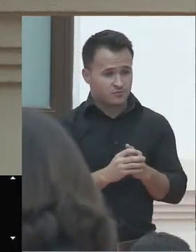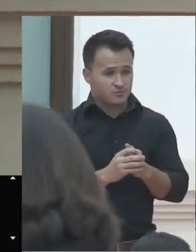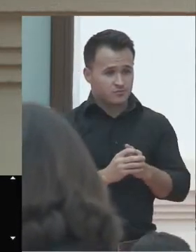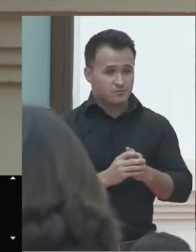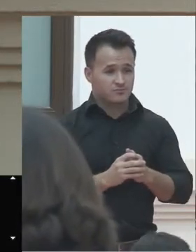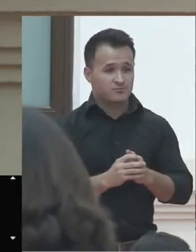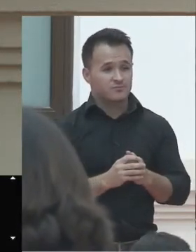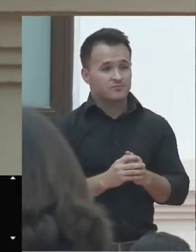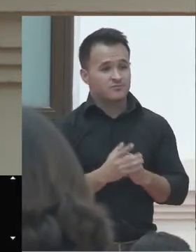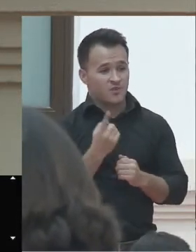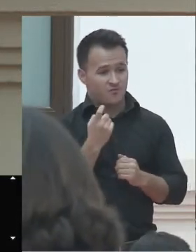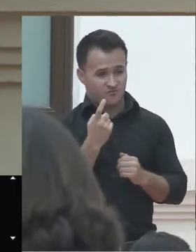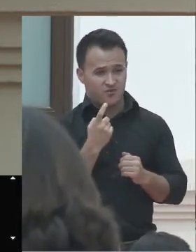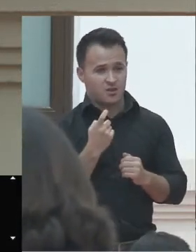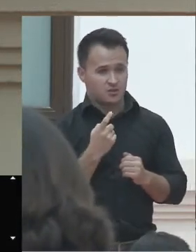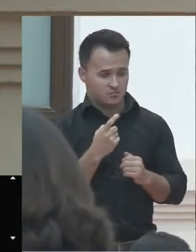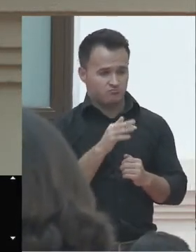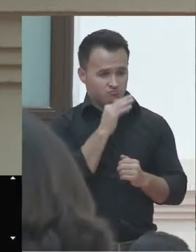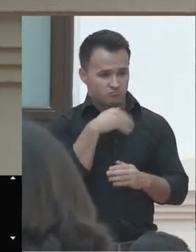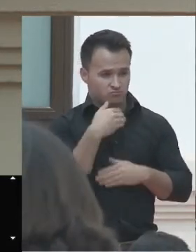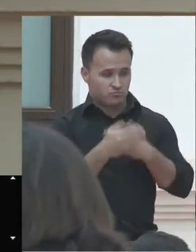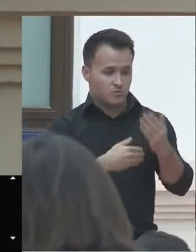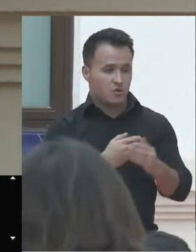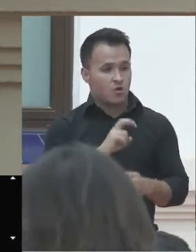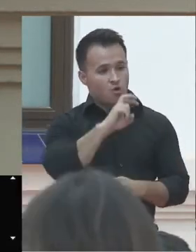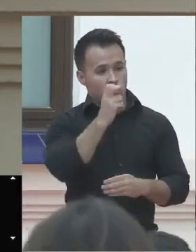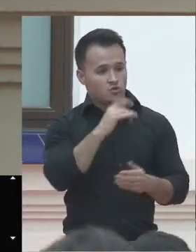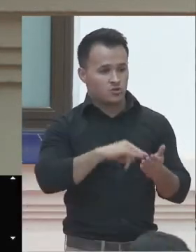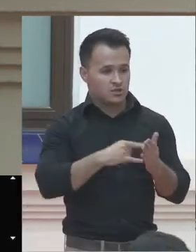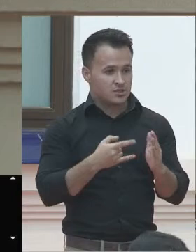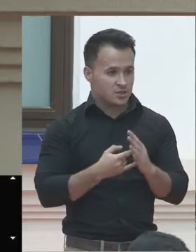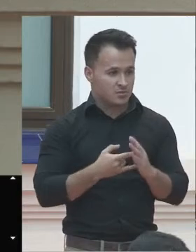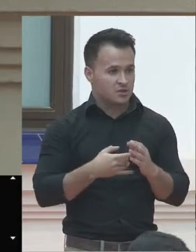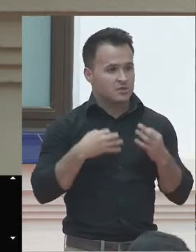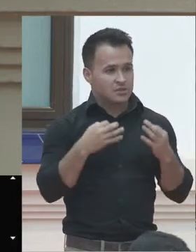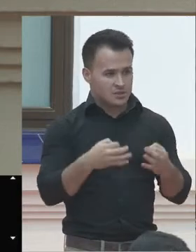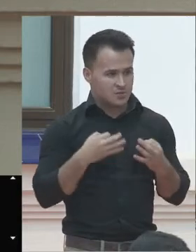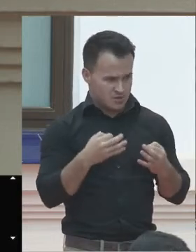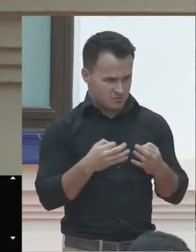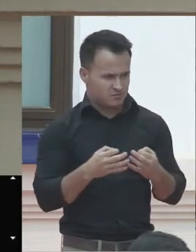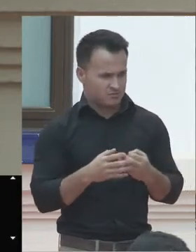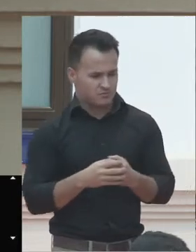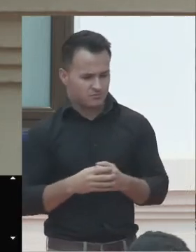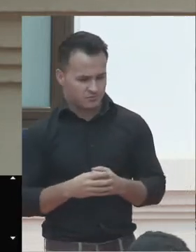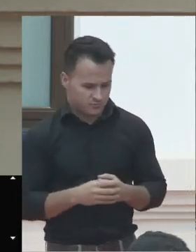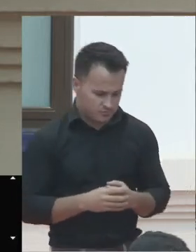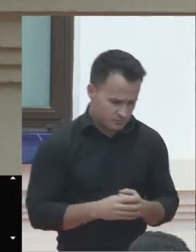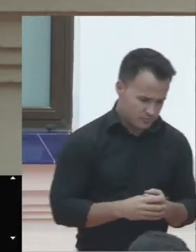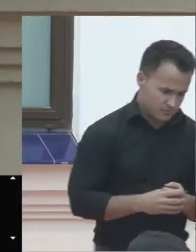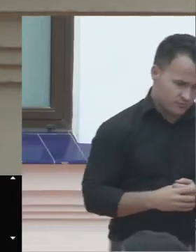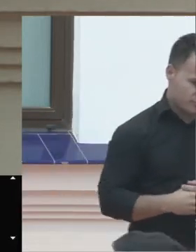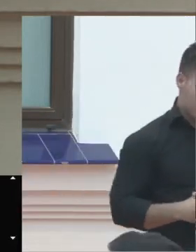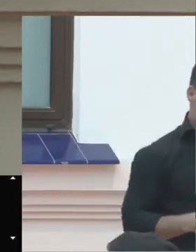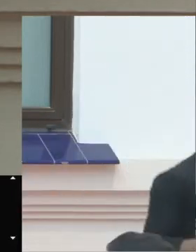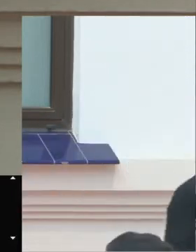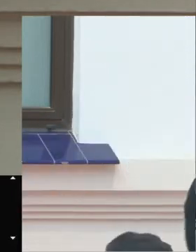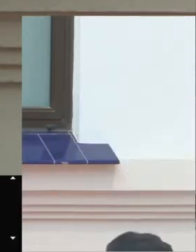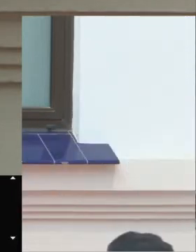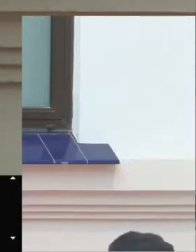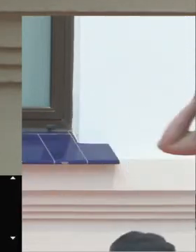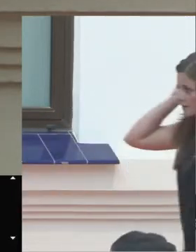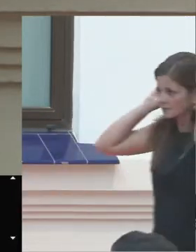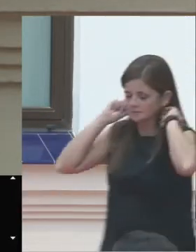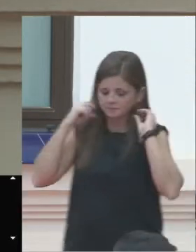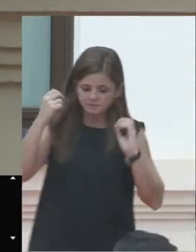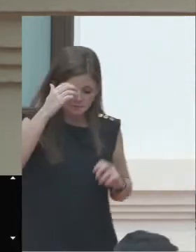de transporte o con otros sistemas, pues siempre iremos rezagados. Tener